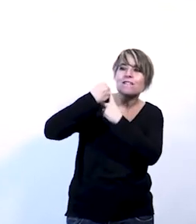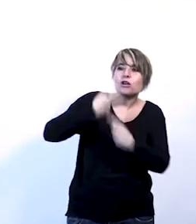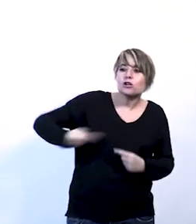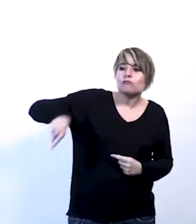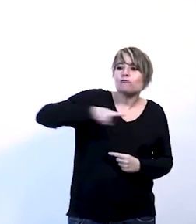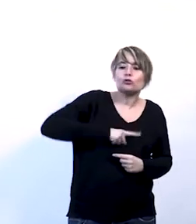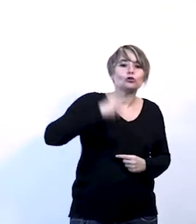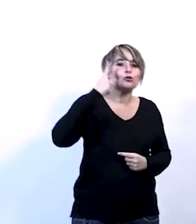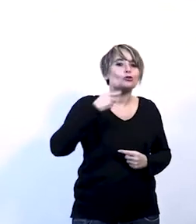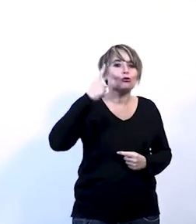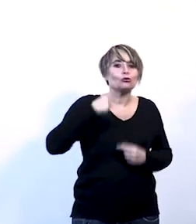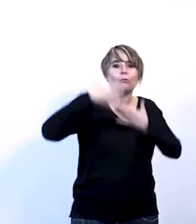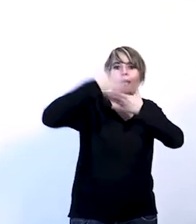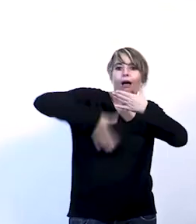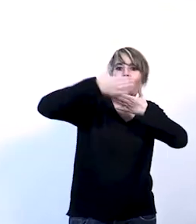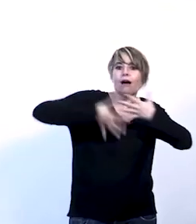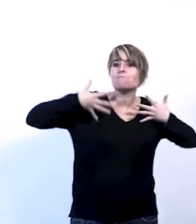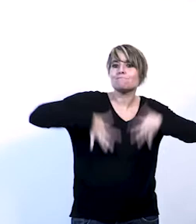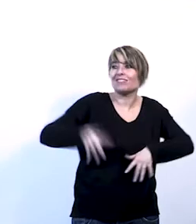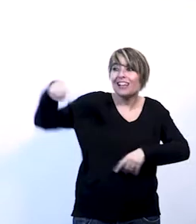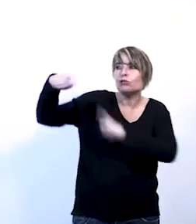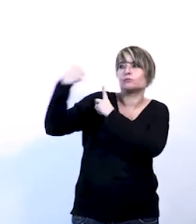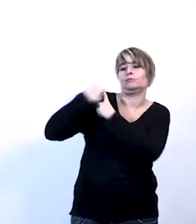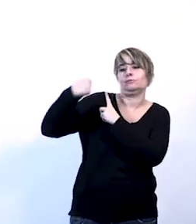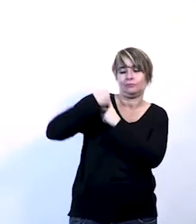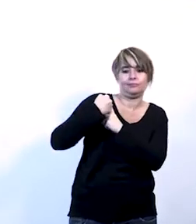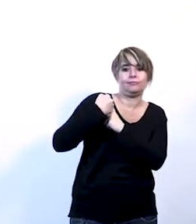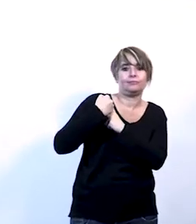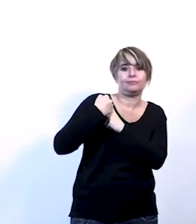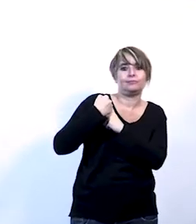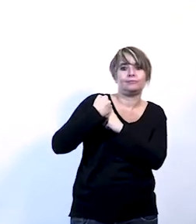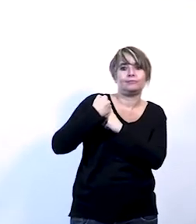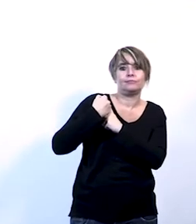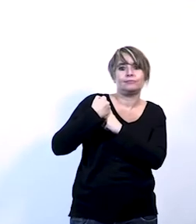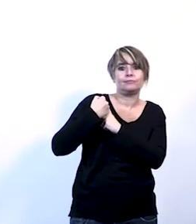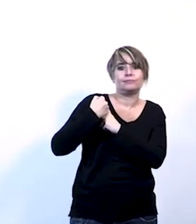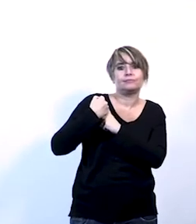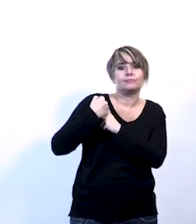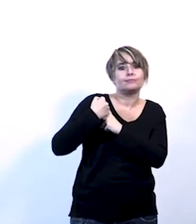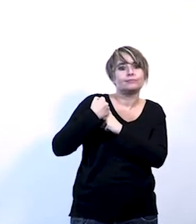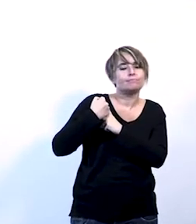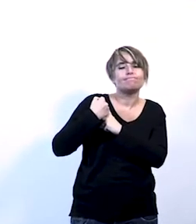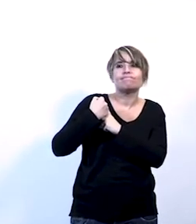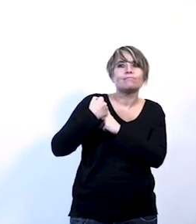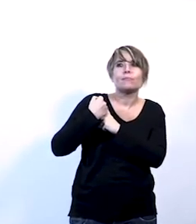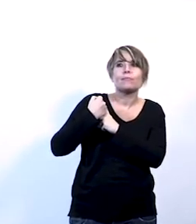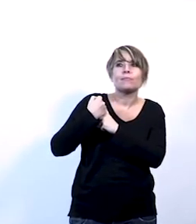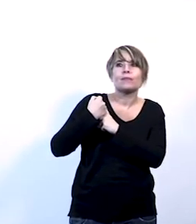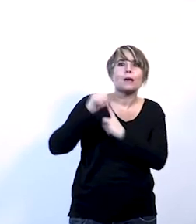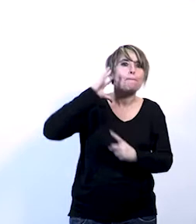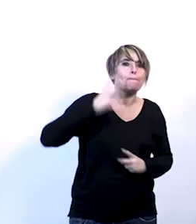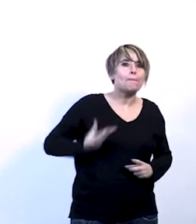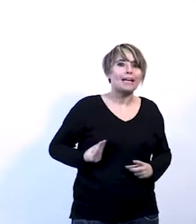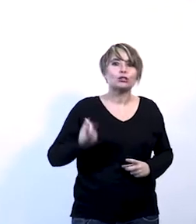que nos acostumbremos. Y eso yo creo que está, la verdad es que no son que los palestinos que